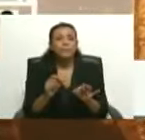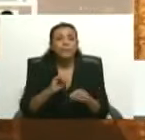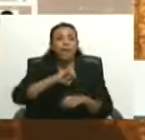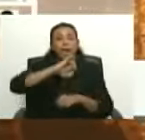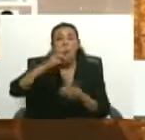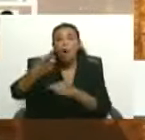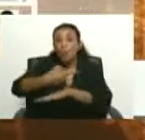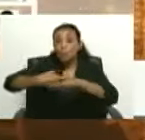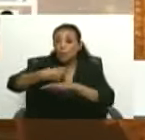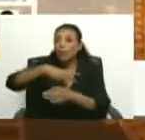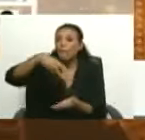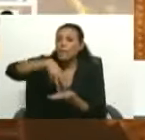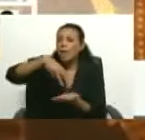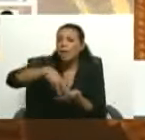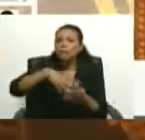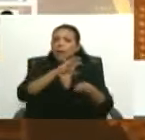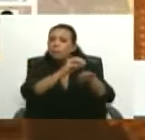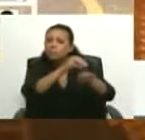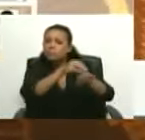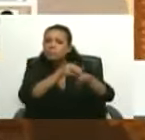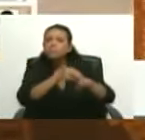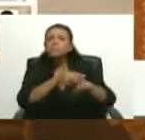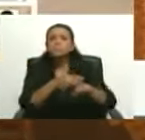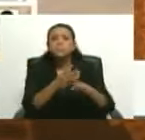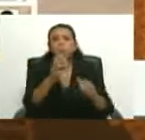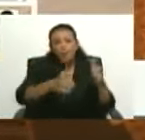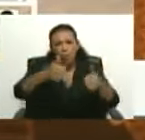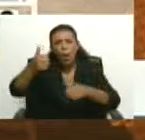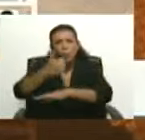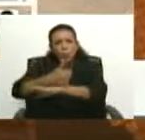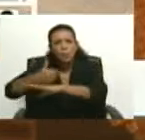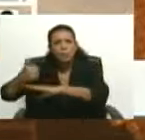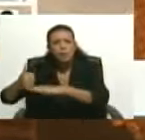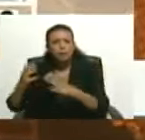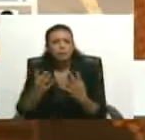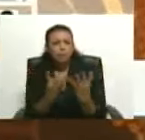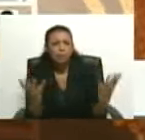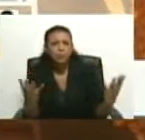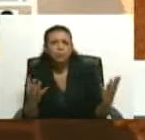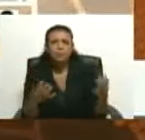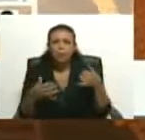Eric, compañeras que están ahí, ¿no?, te estaba comentando